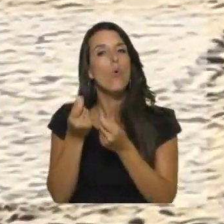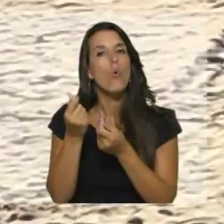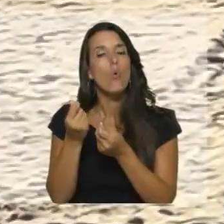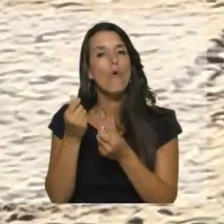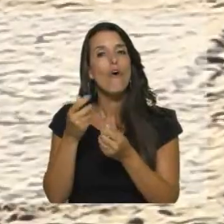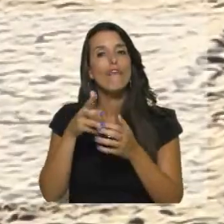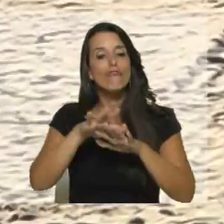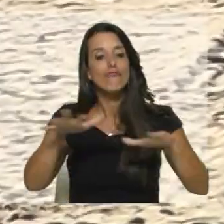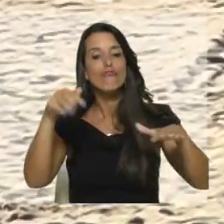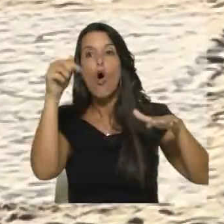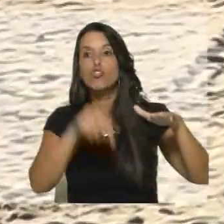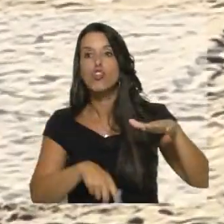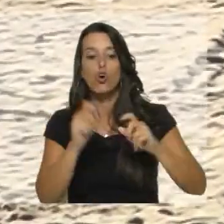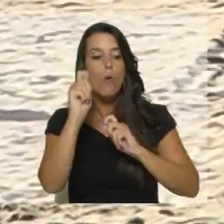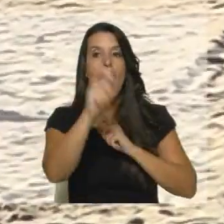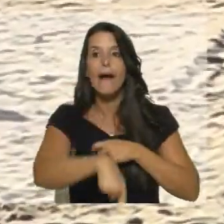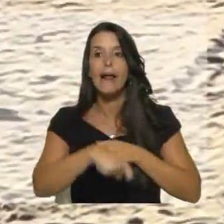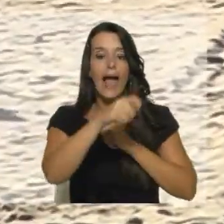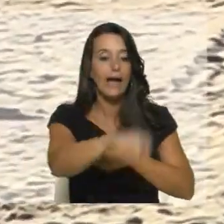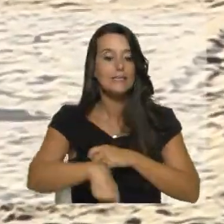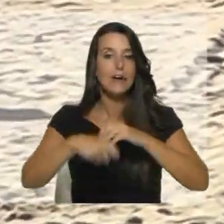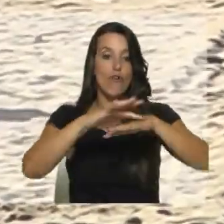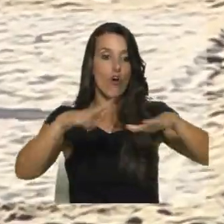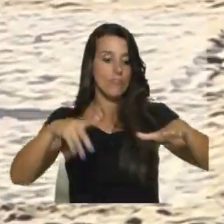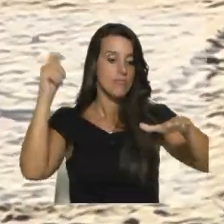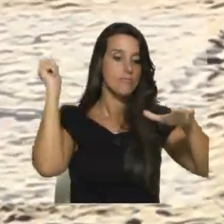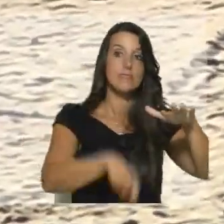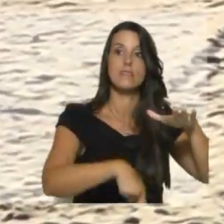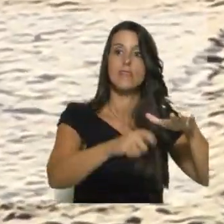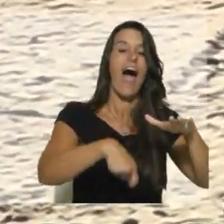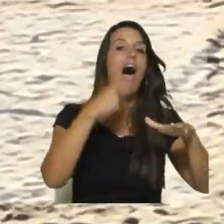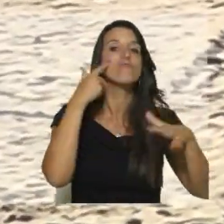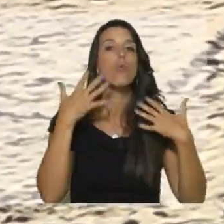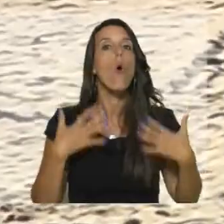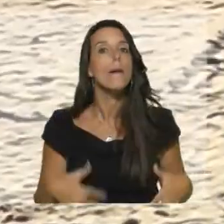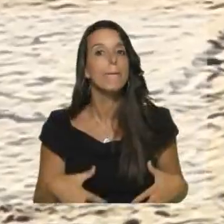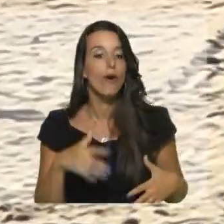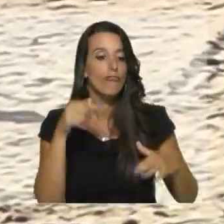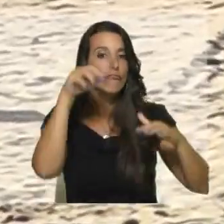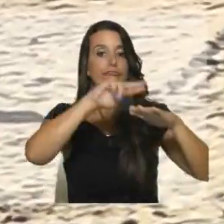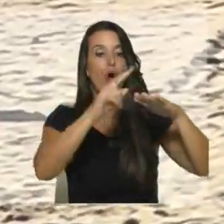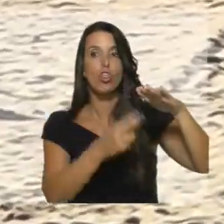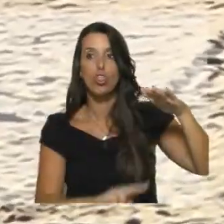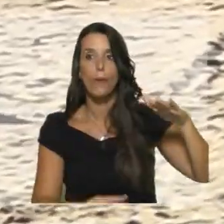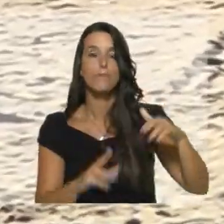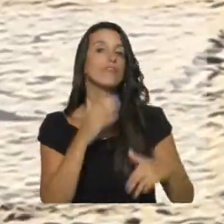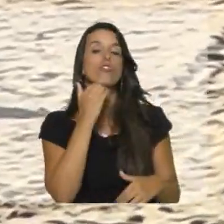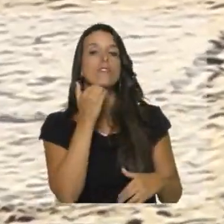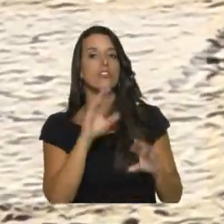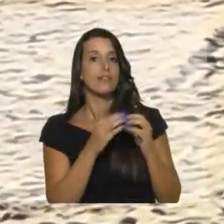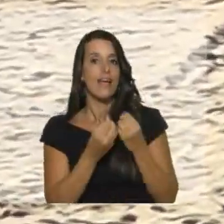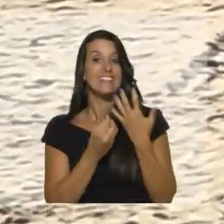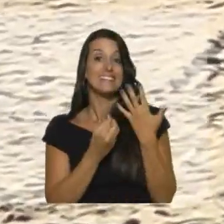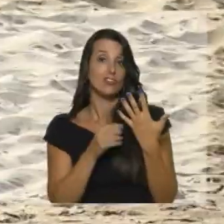rastrillando el fondo por la posibilidad de que este cuerpo se pueda hallar en el fondo, ¿no? Decíamos, 5 personas